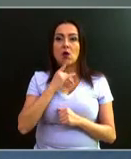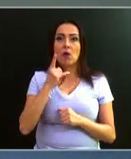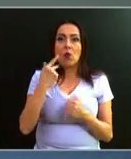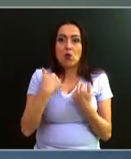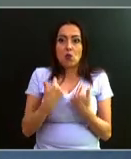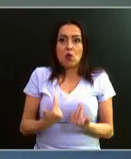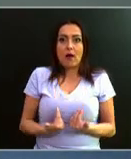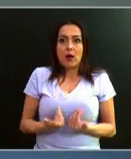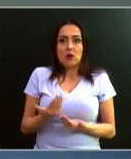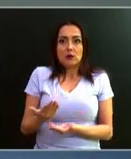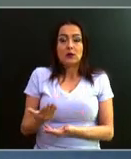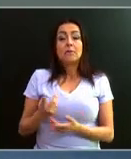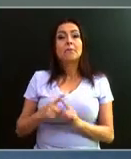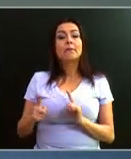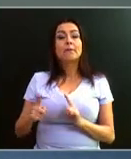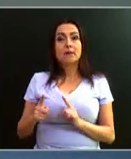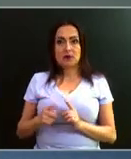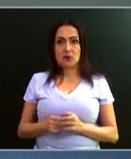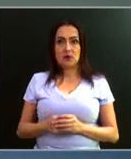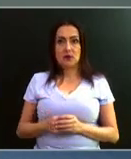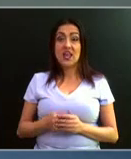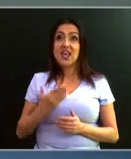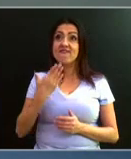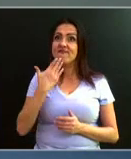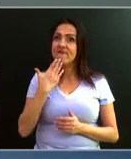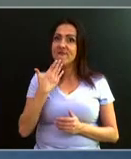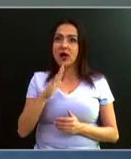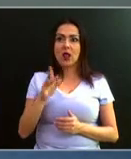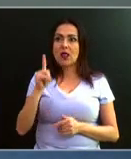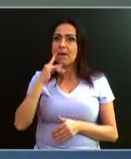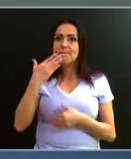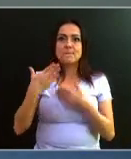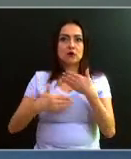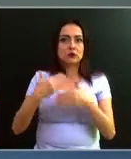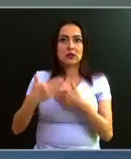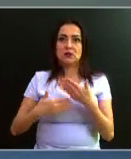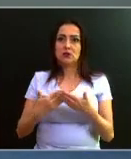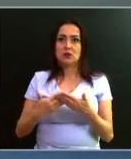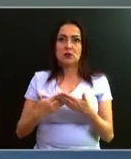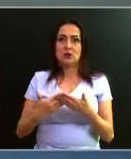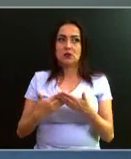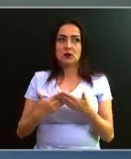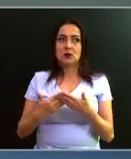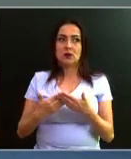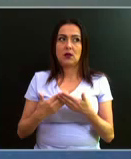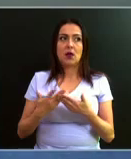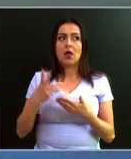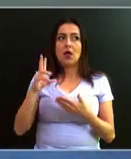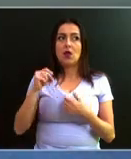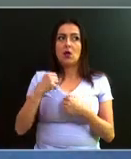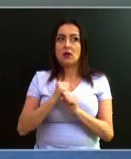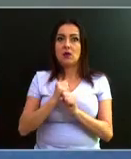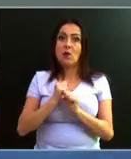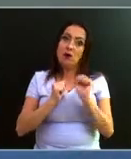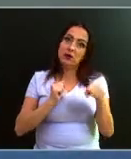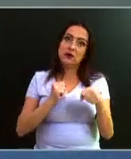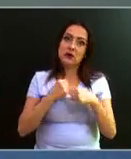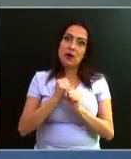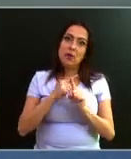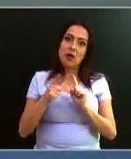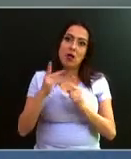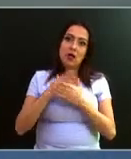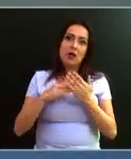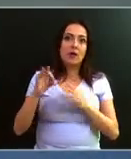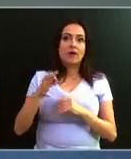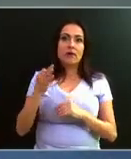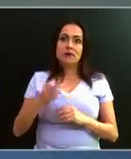humano, pero que falló en el proceso y que fue lo que no hicimos o sí hicimos, pero que de alguna